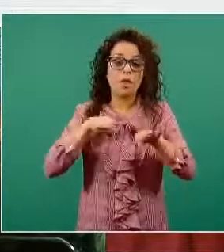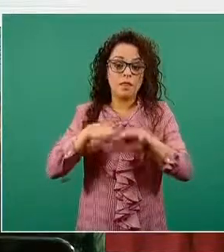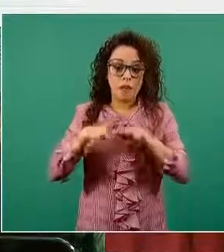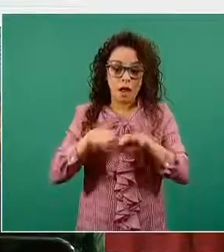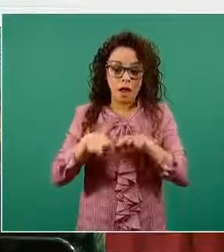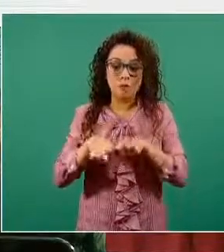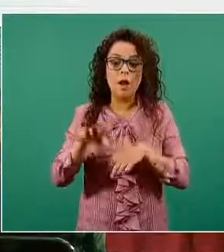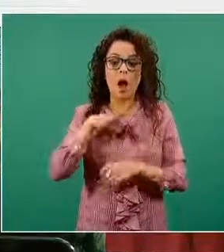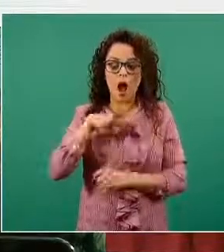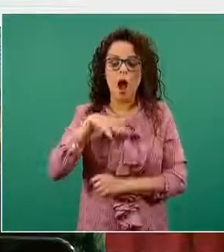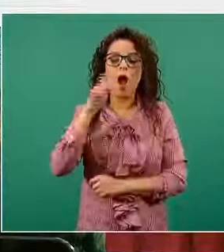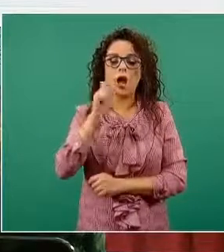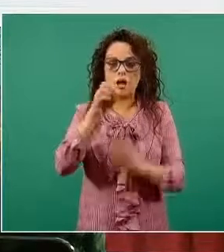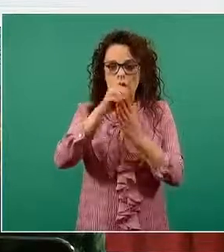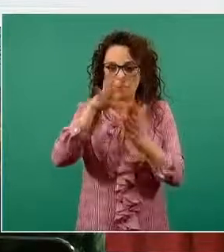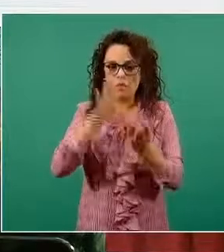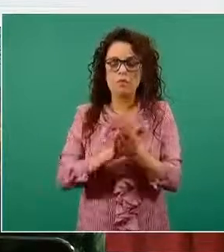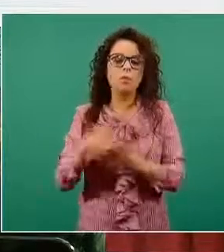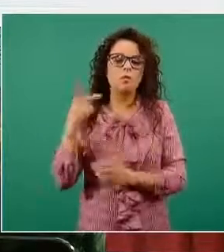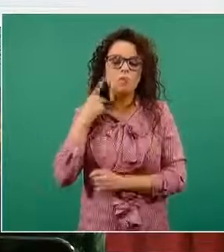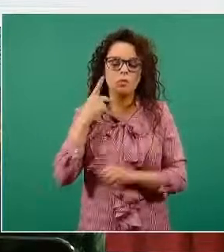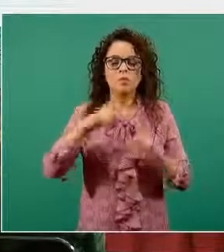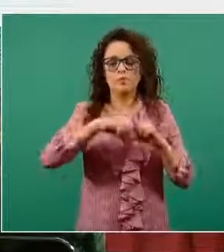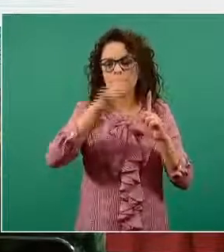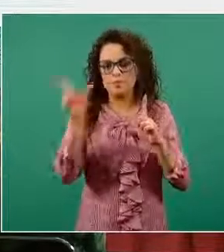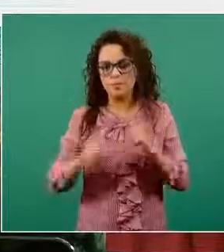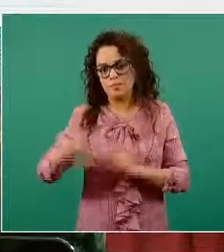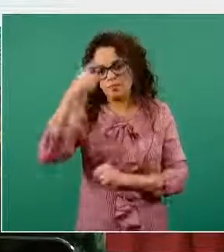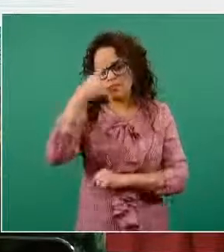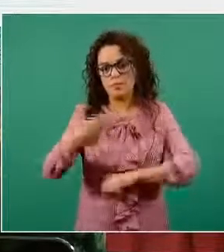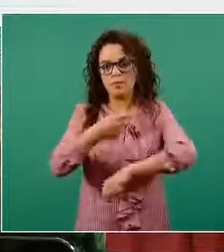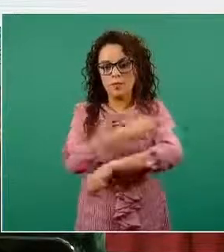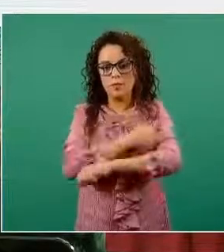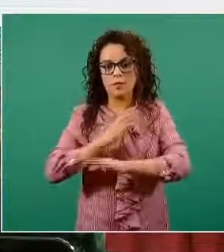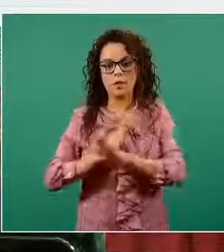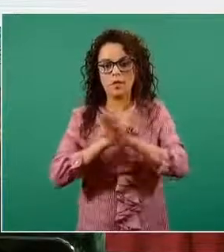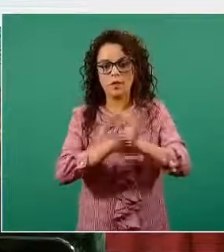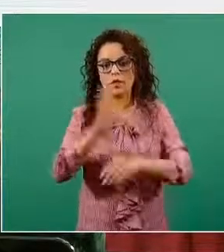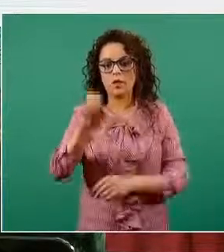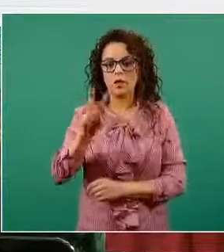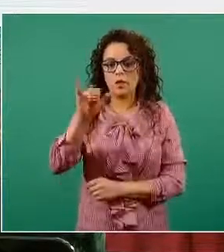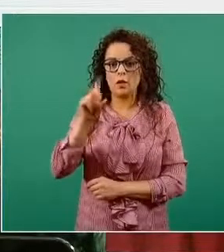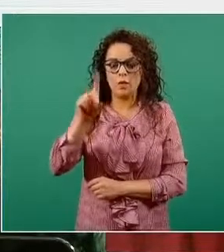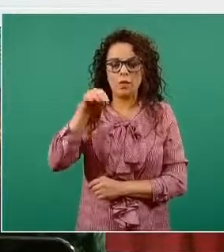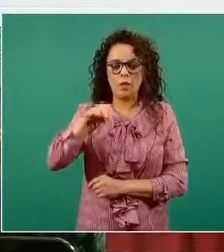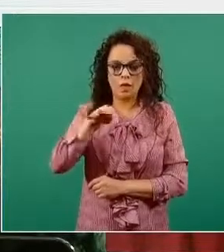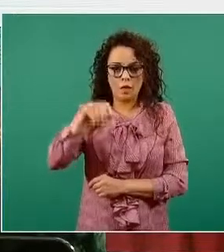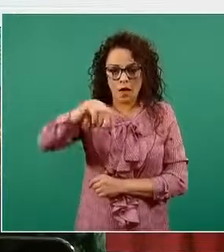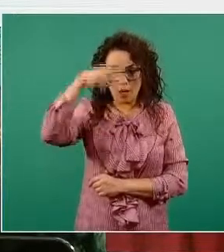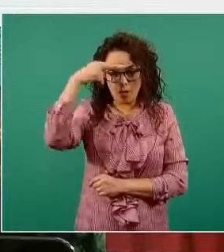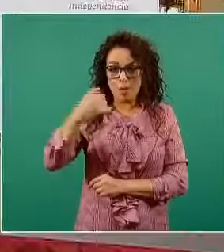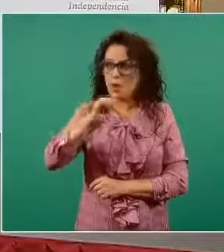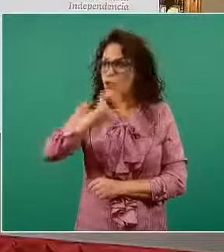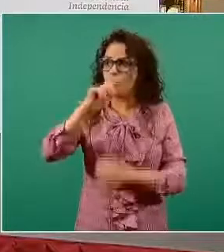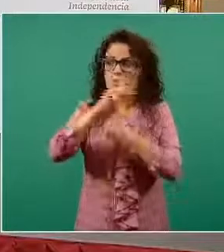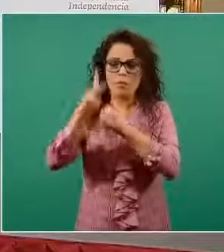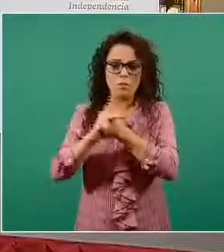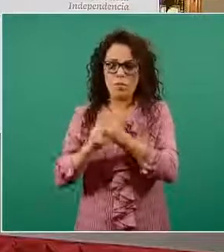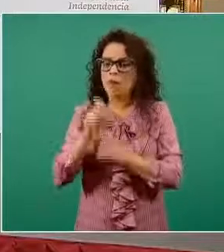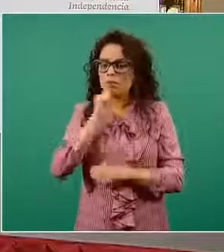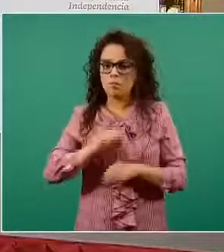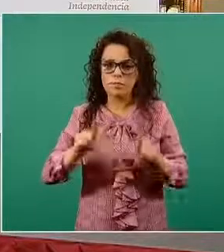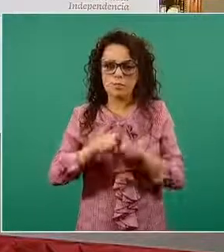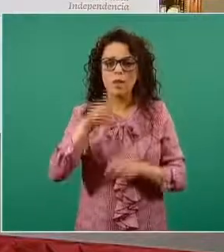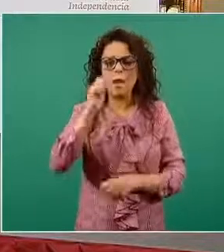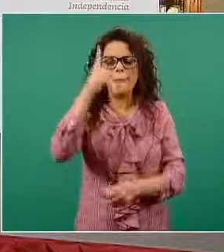en la Política Nacional de Vacunación contra COVID-19 en México y en muchos otros países, se define primera